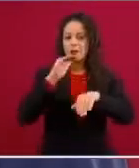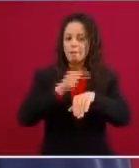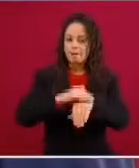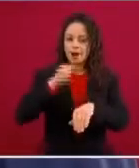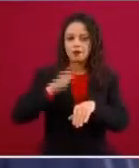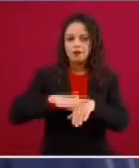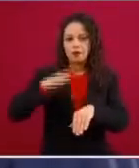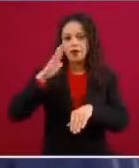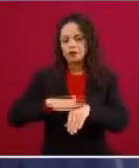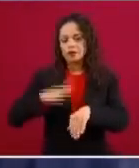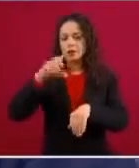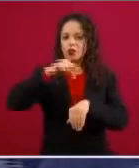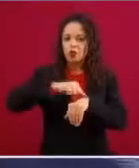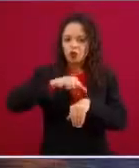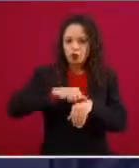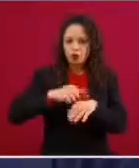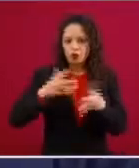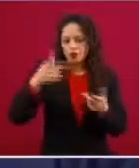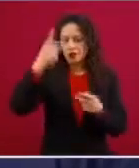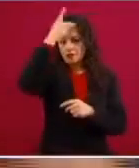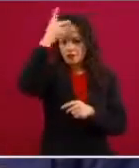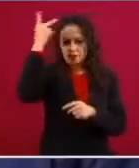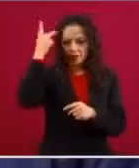enfermeras. Ahora no